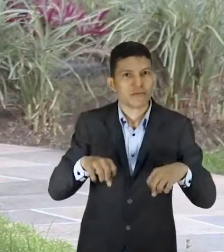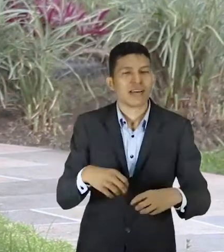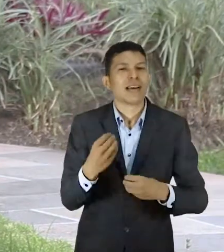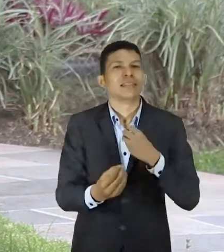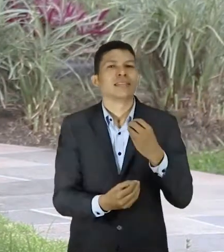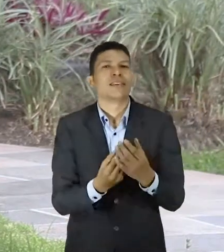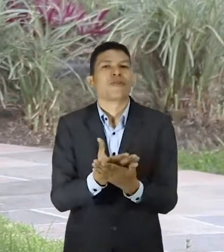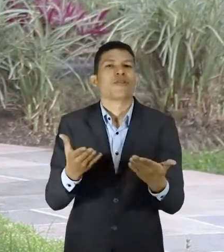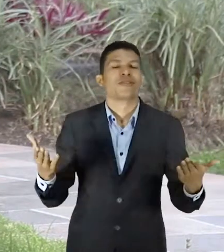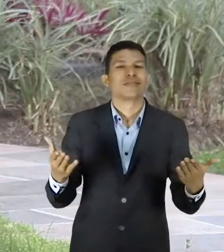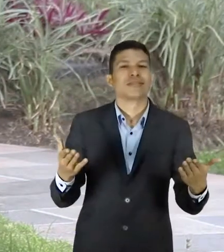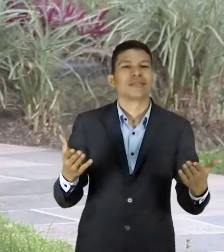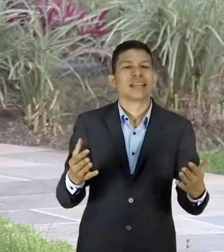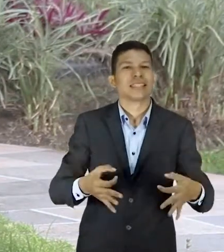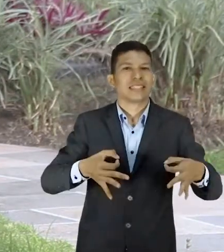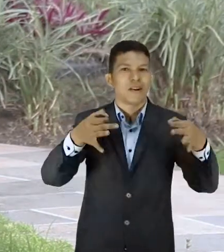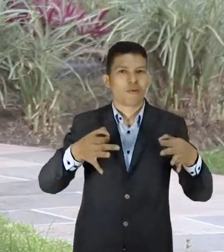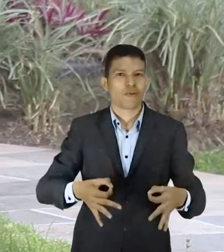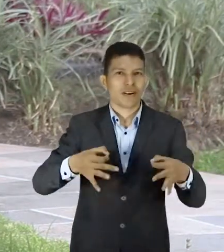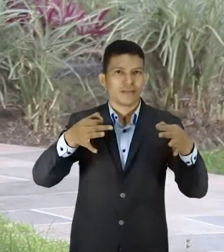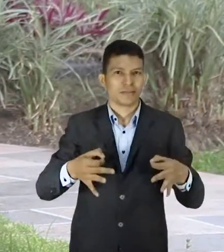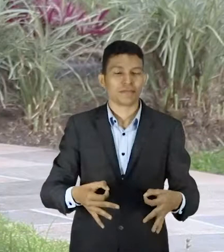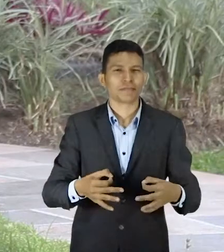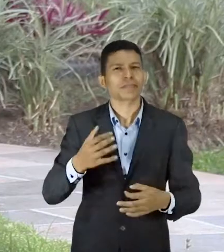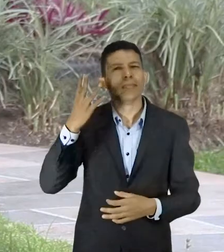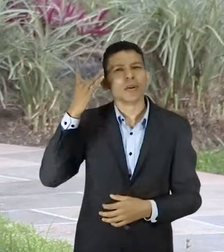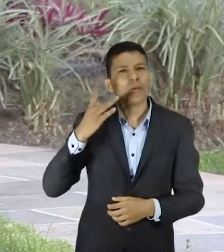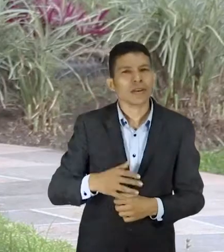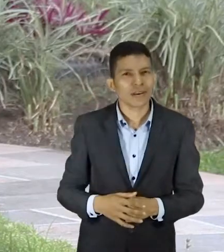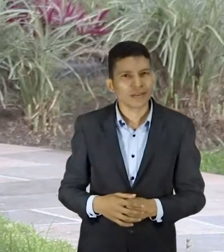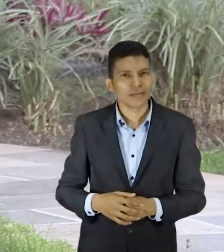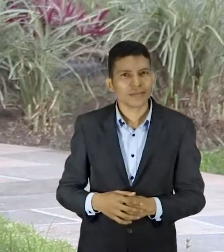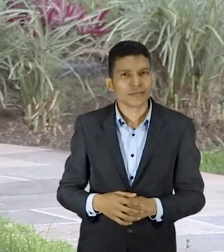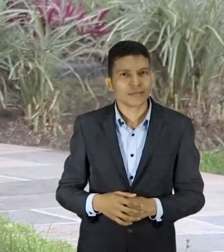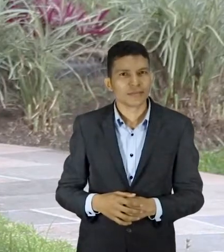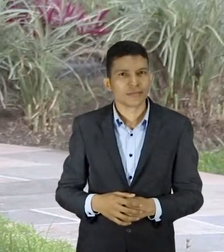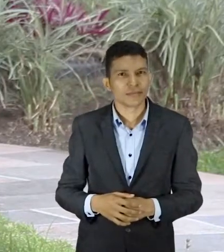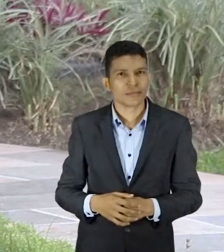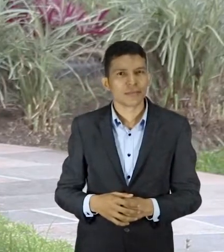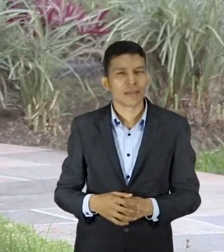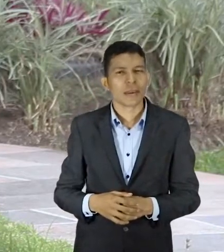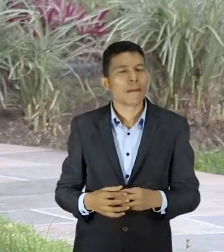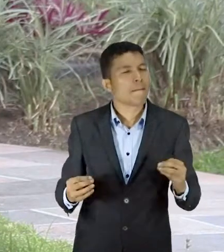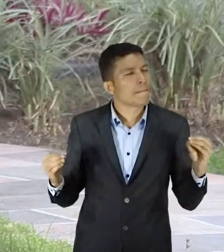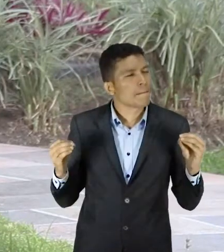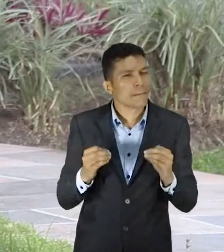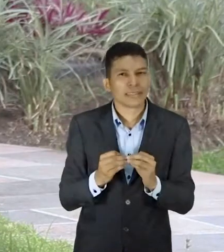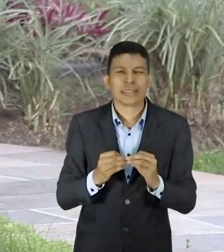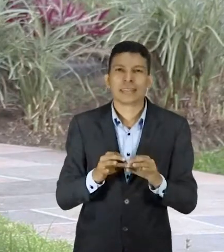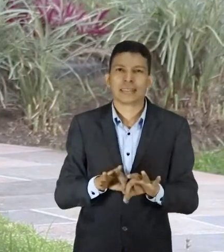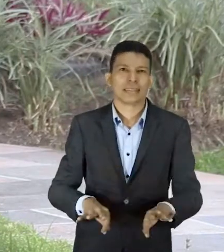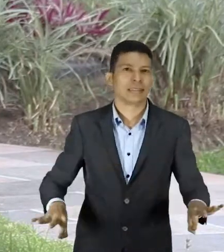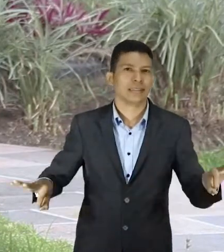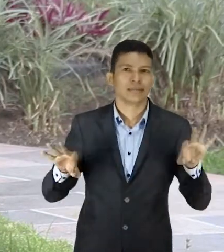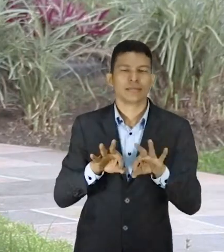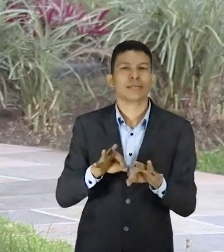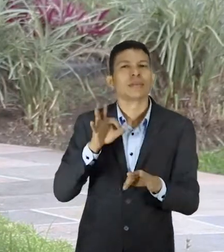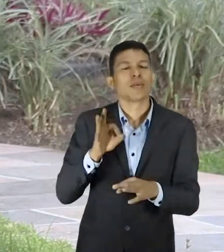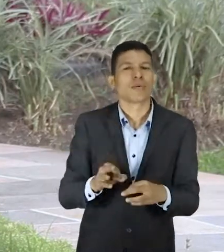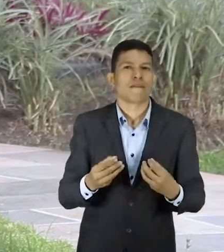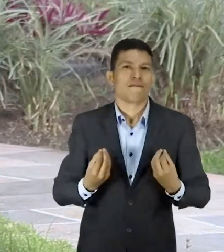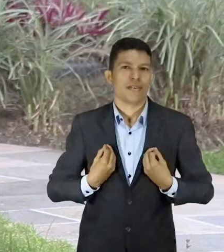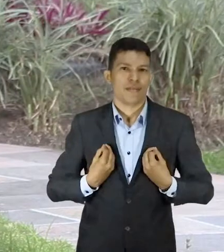vivir, ¿sí? Todo lo que sigue ahora, los hijos, la misma relación